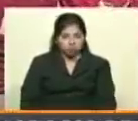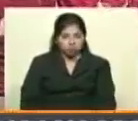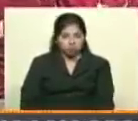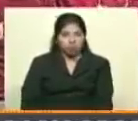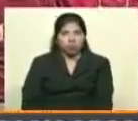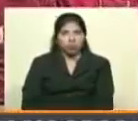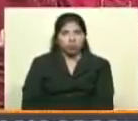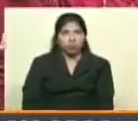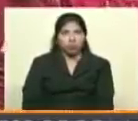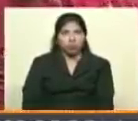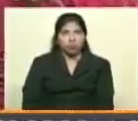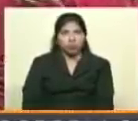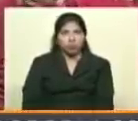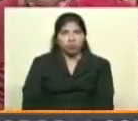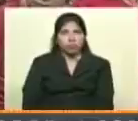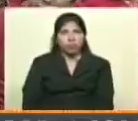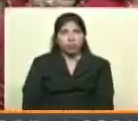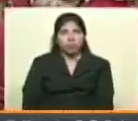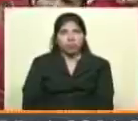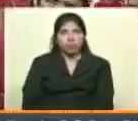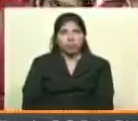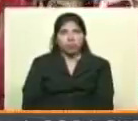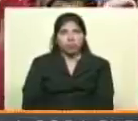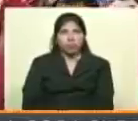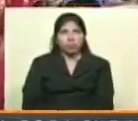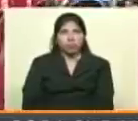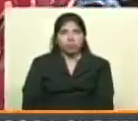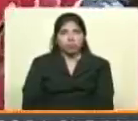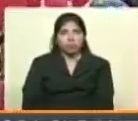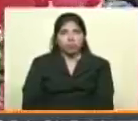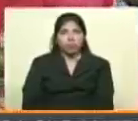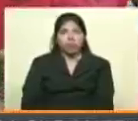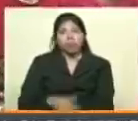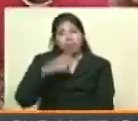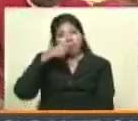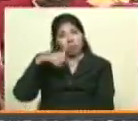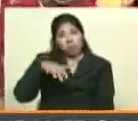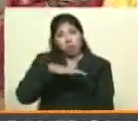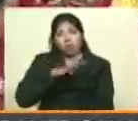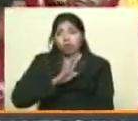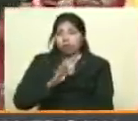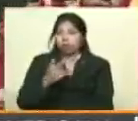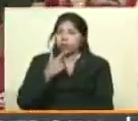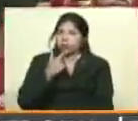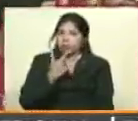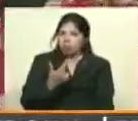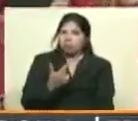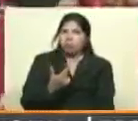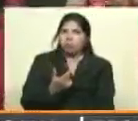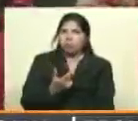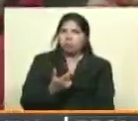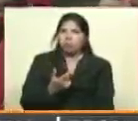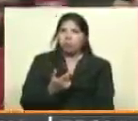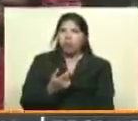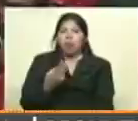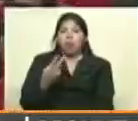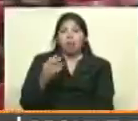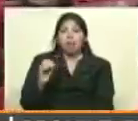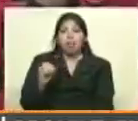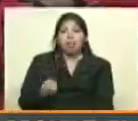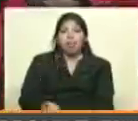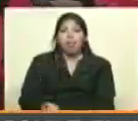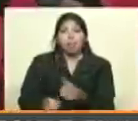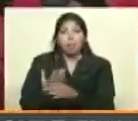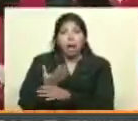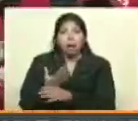Nicolás Maduro, quien ha dicho que el pueblo venezolano saldrá a las calles el próximo 20 de mayo a votar por la